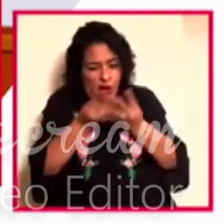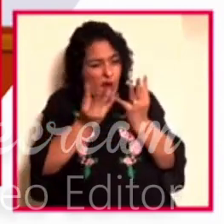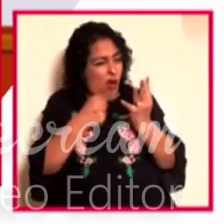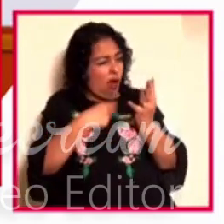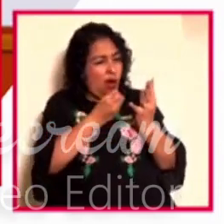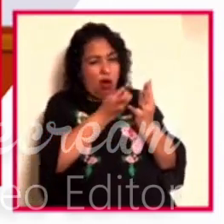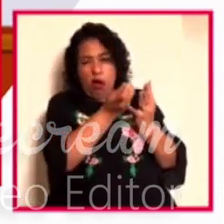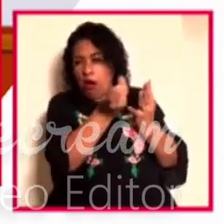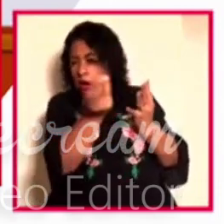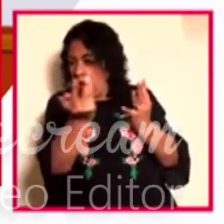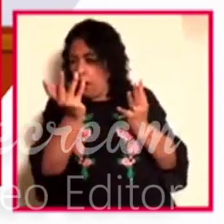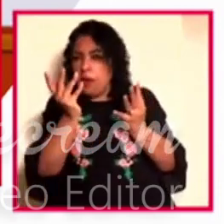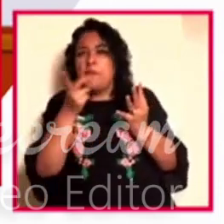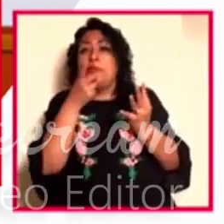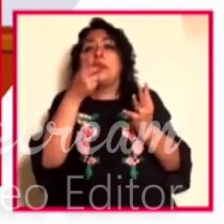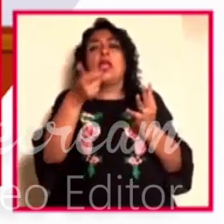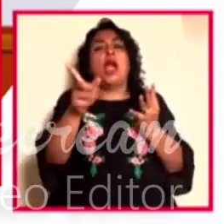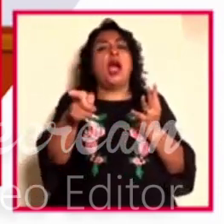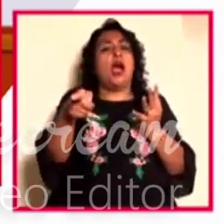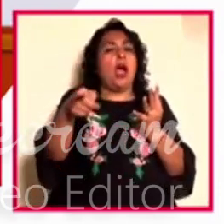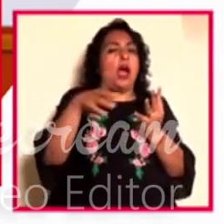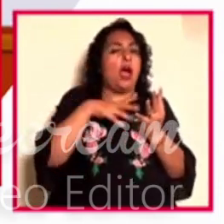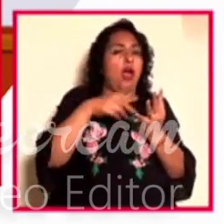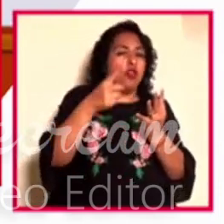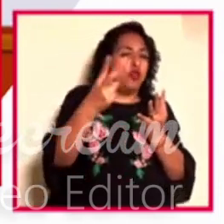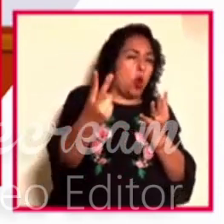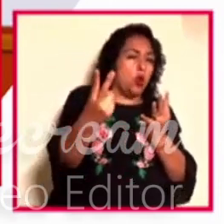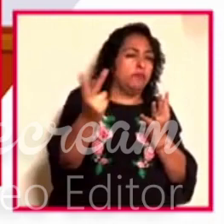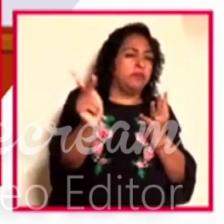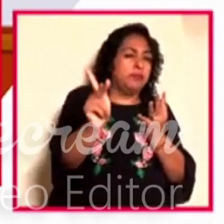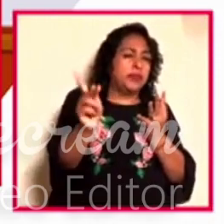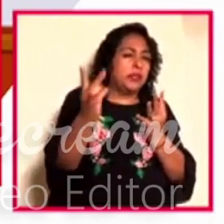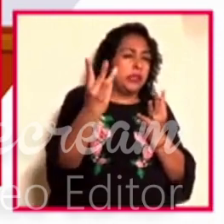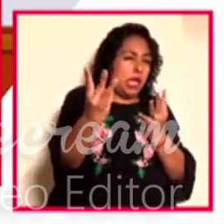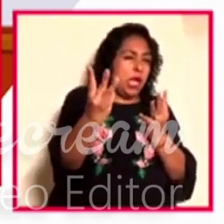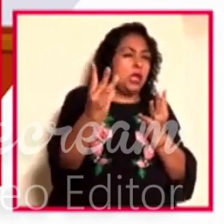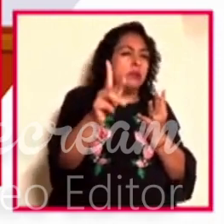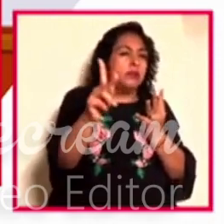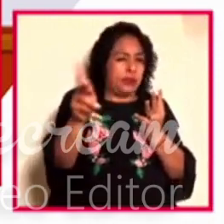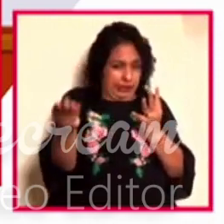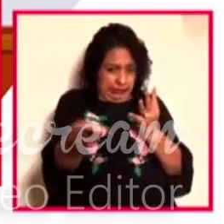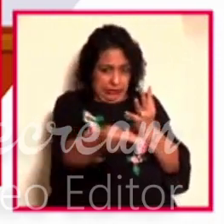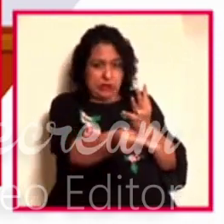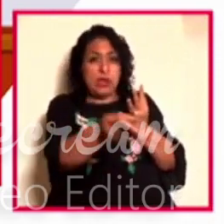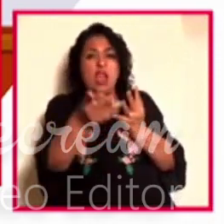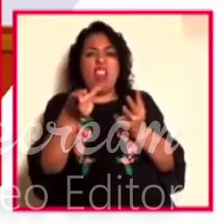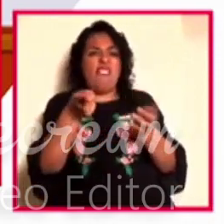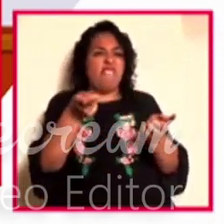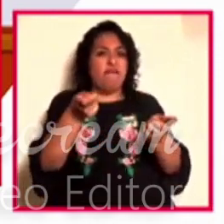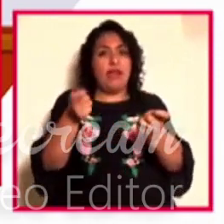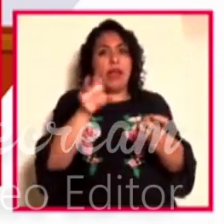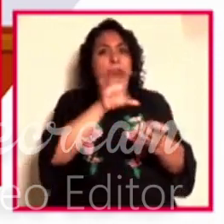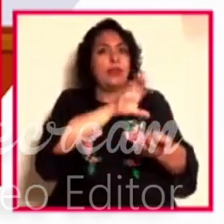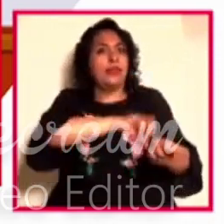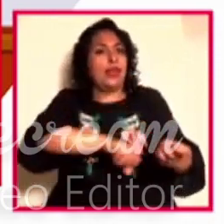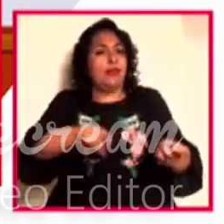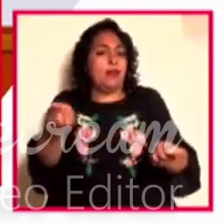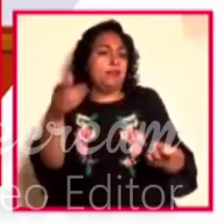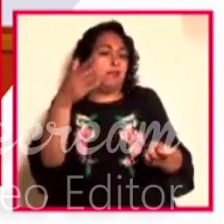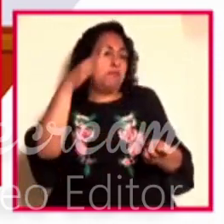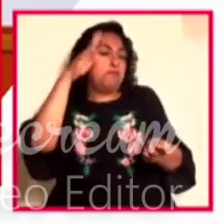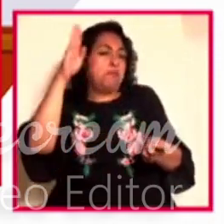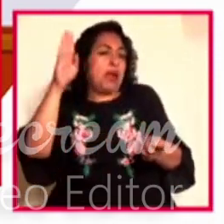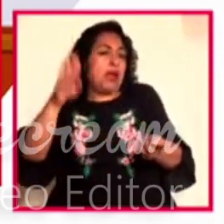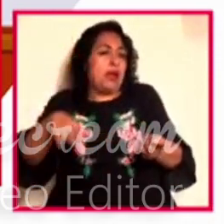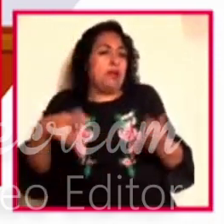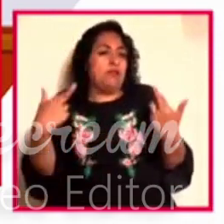te decía ya exactamente si tenías un par, una tercia, ya suéltala, y le encantaba ser muy dominante en ello, ¿no? Como buen maestro del conservatorio que